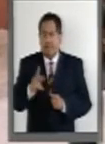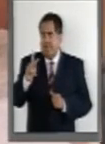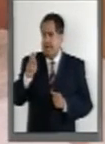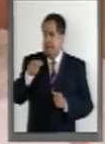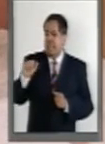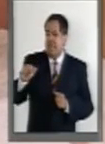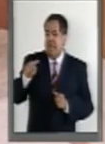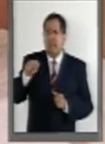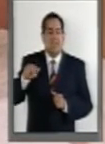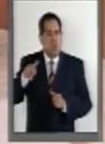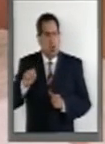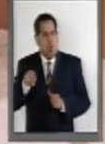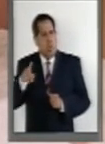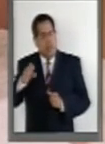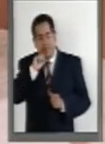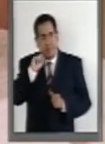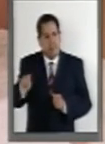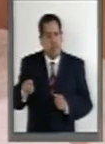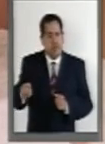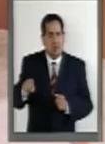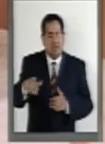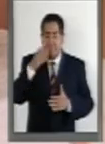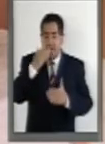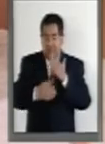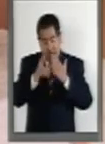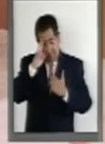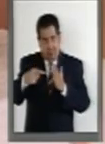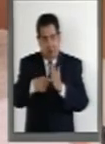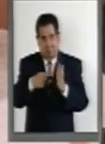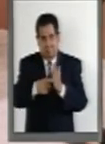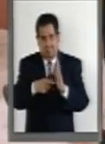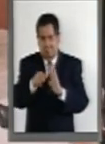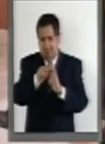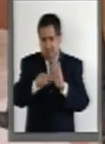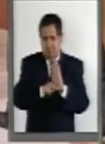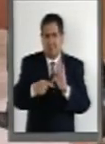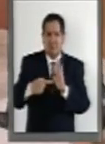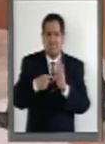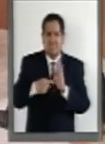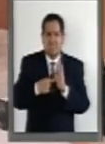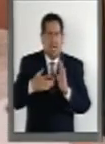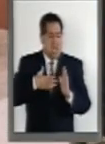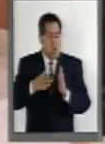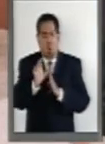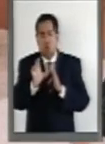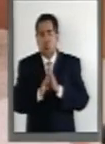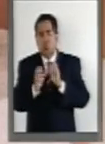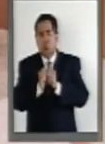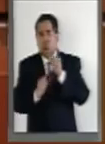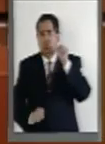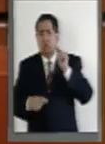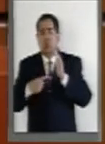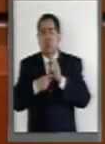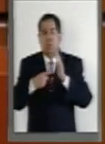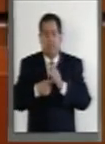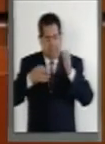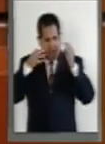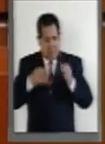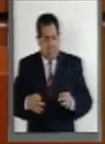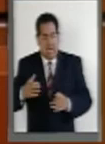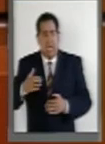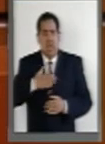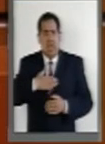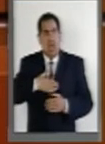Nieto está también violando los principios normativos de nuestra Constitución, la